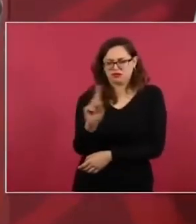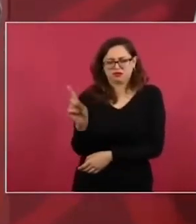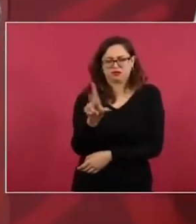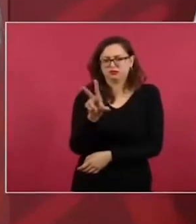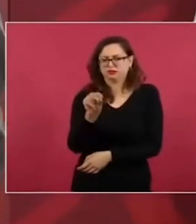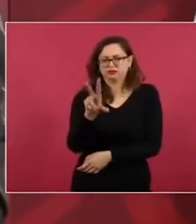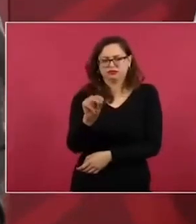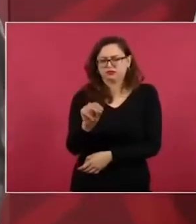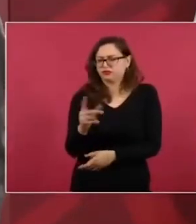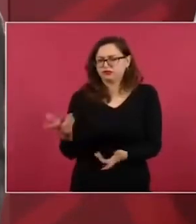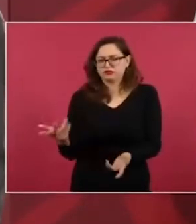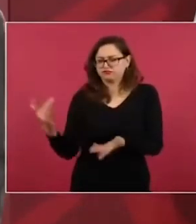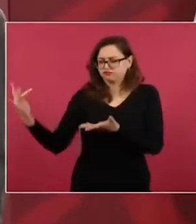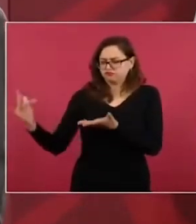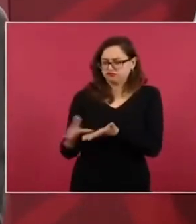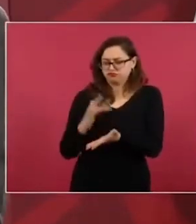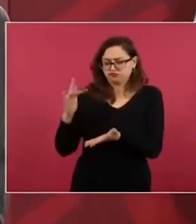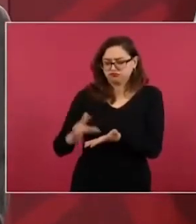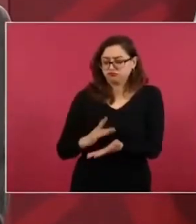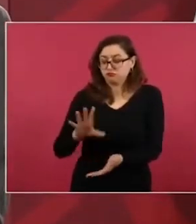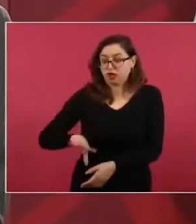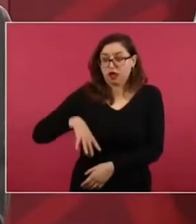en abusos,